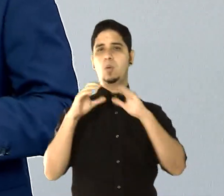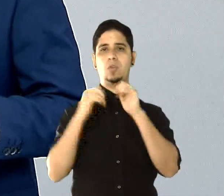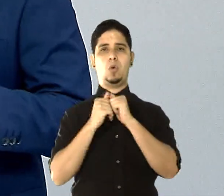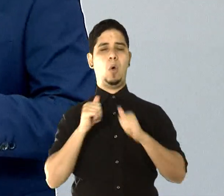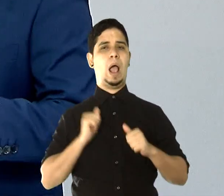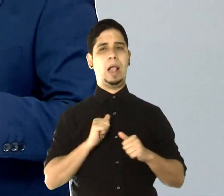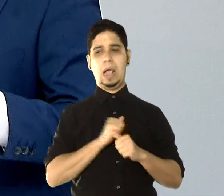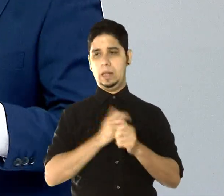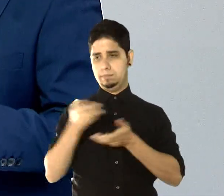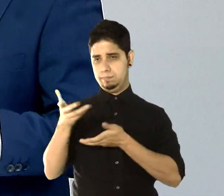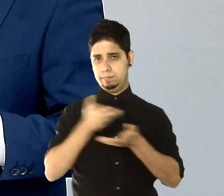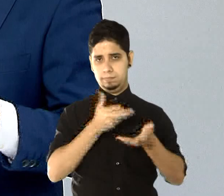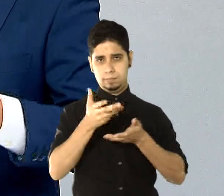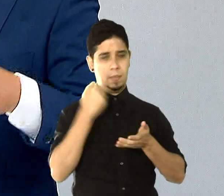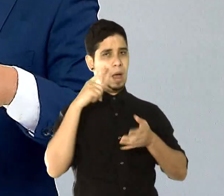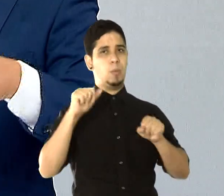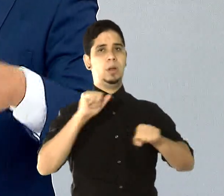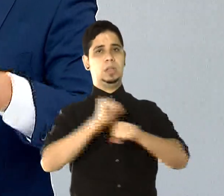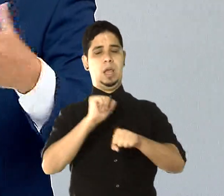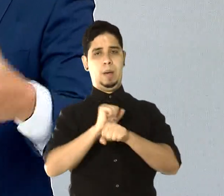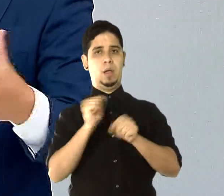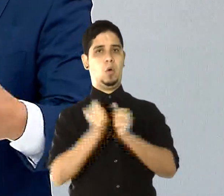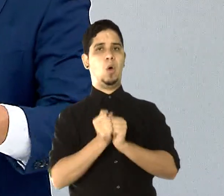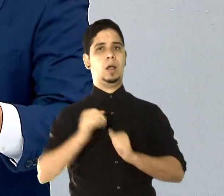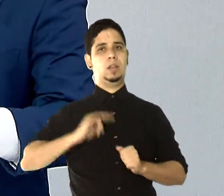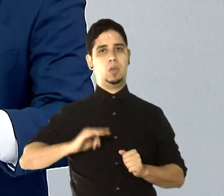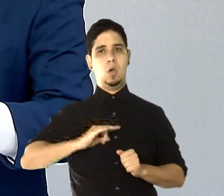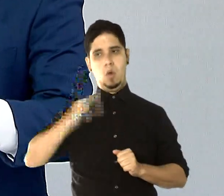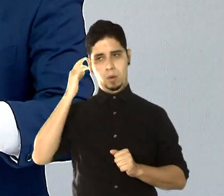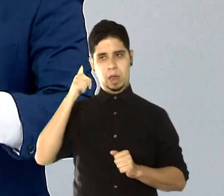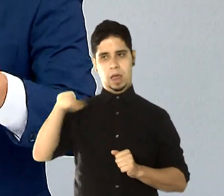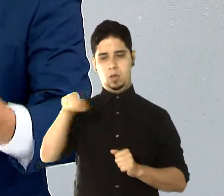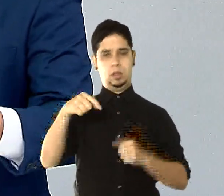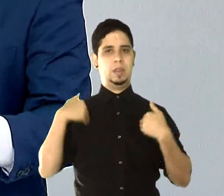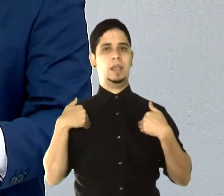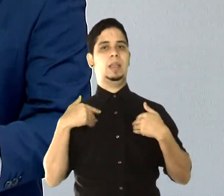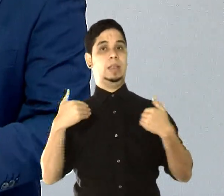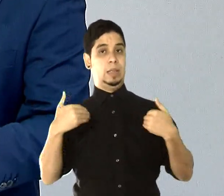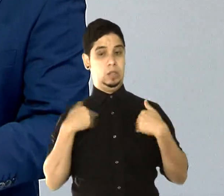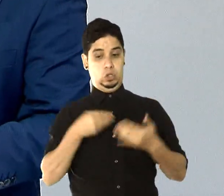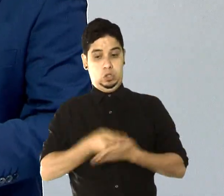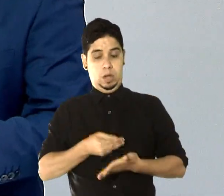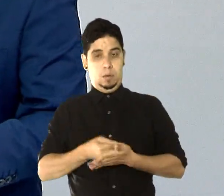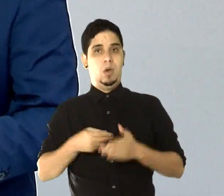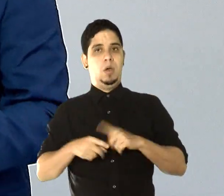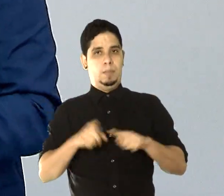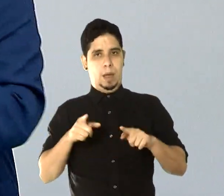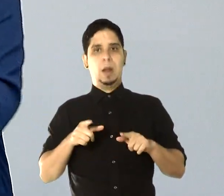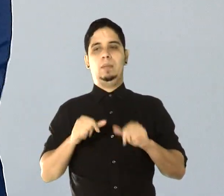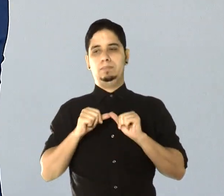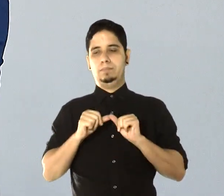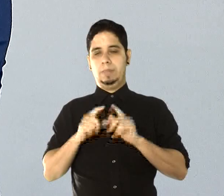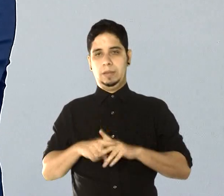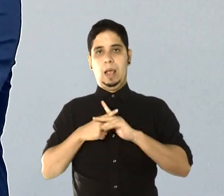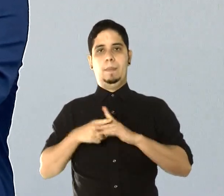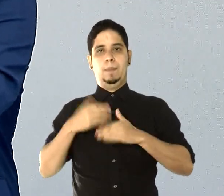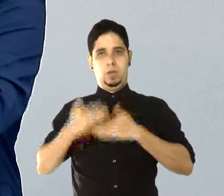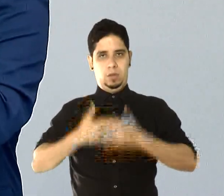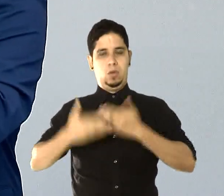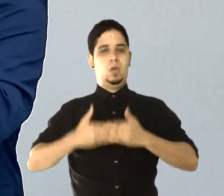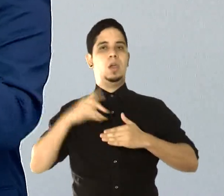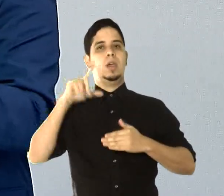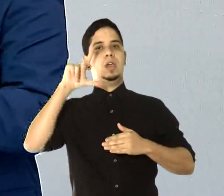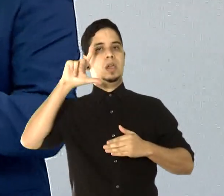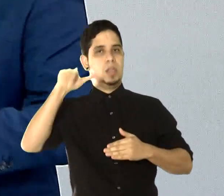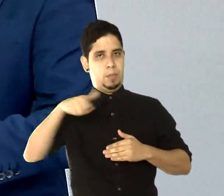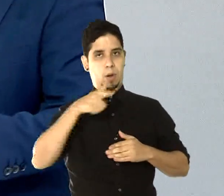para poder trabajar con esa línea de crédito? Porque ellos tienen que comenzar con un dinero que tienen que tener para avanzar en su construcción. Entonces luego